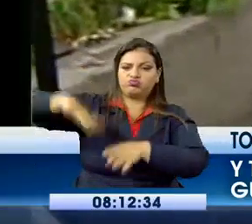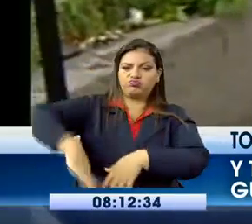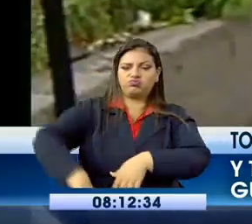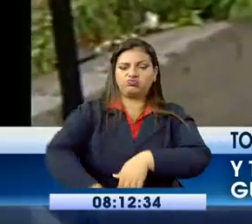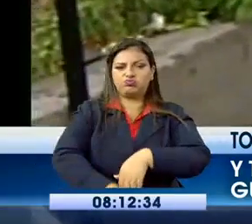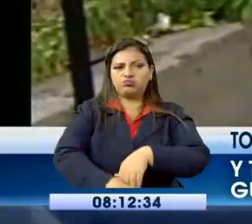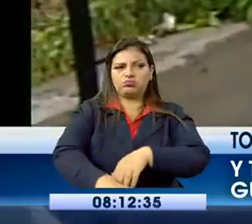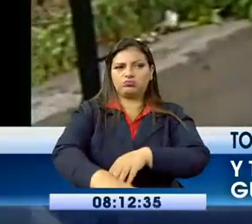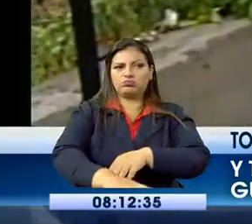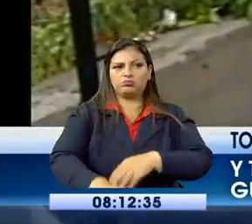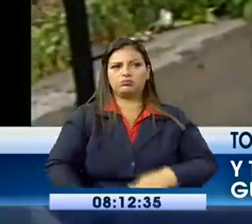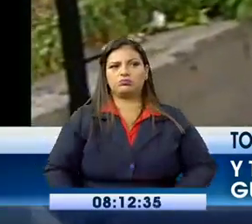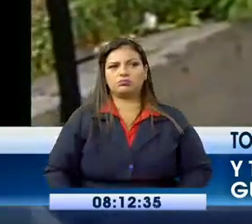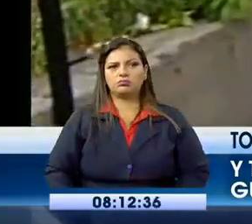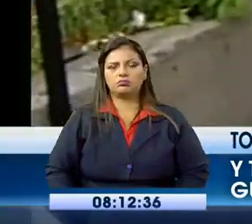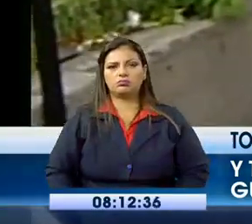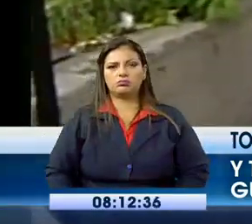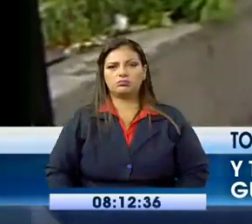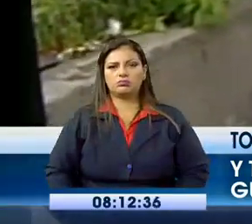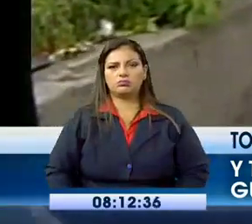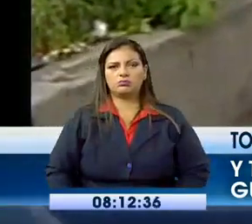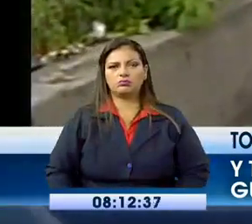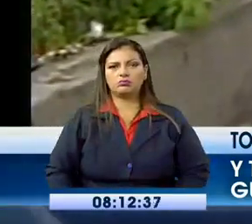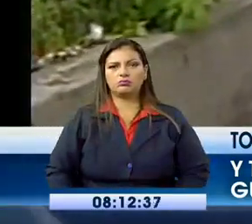algún agujero y